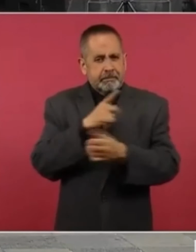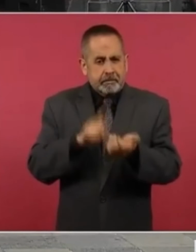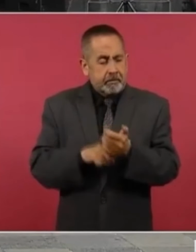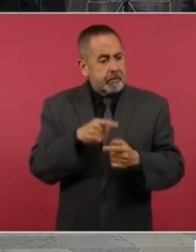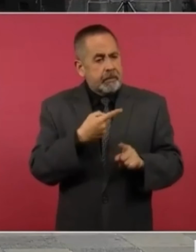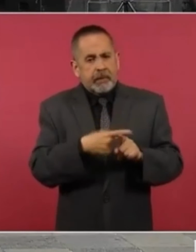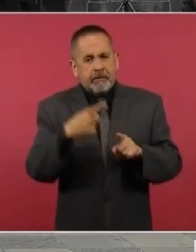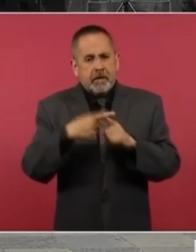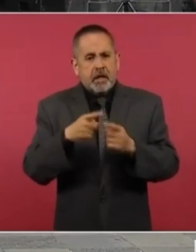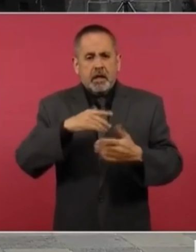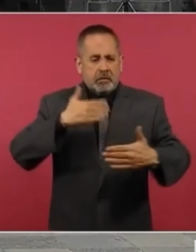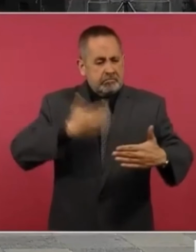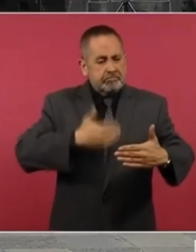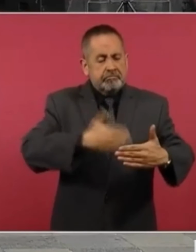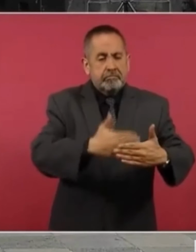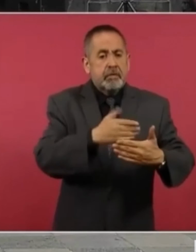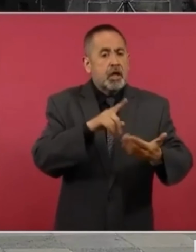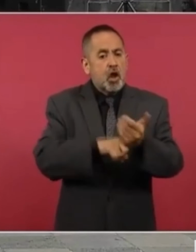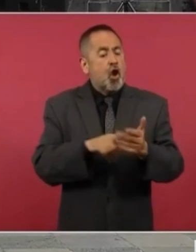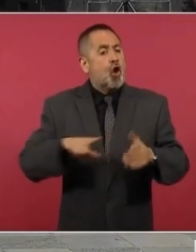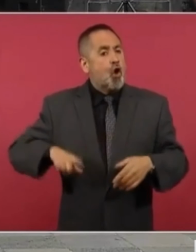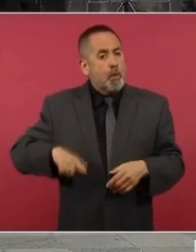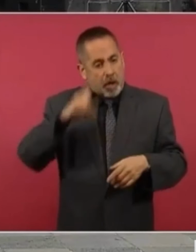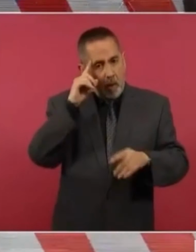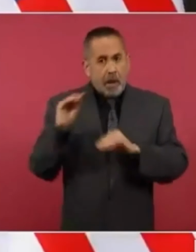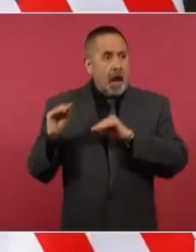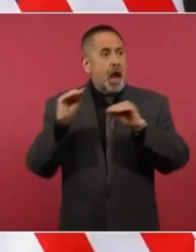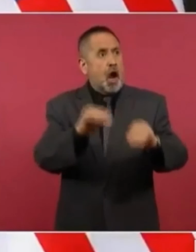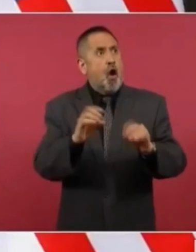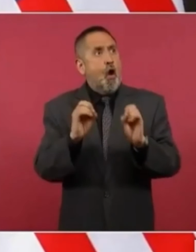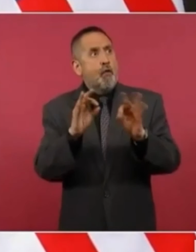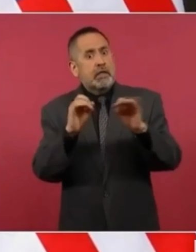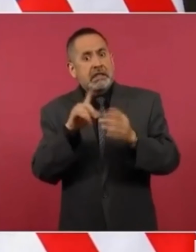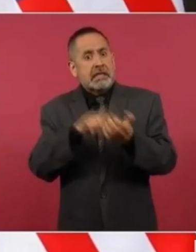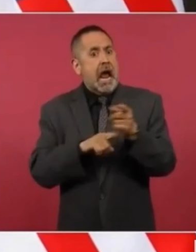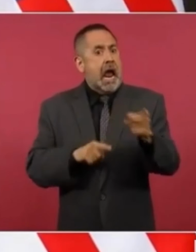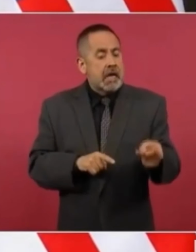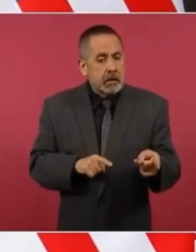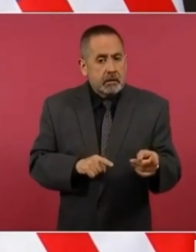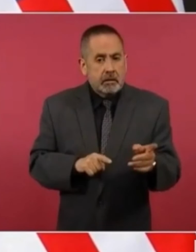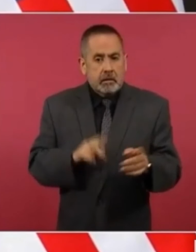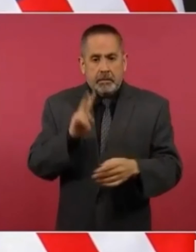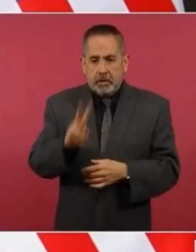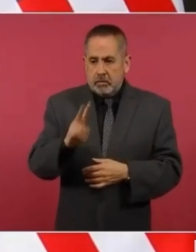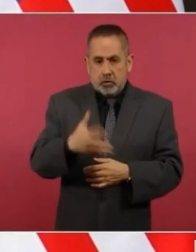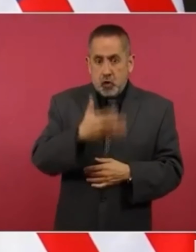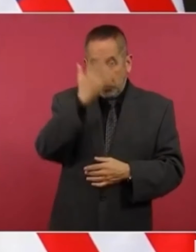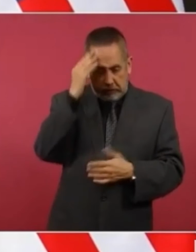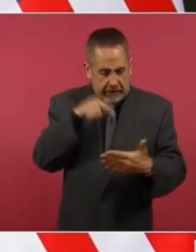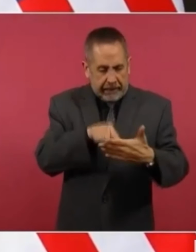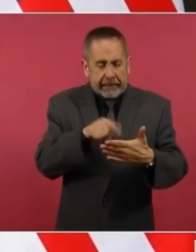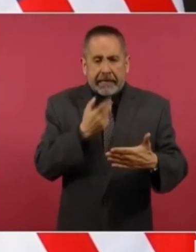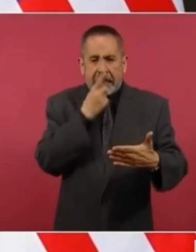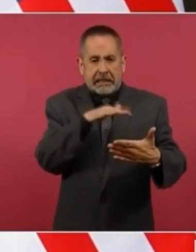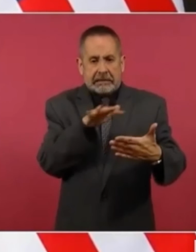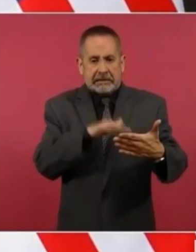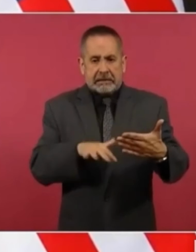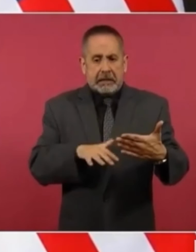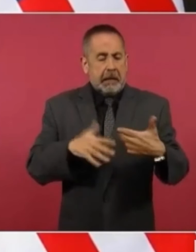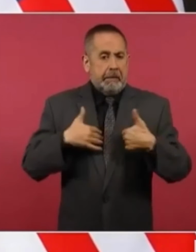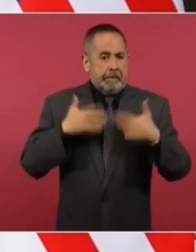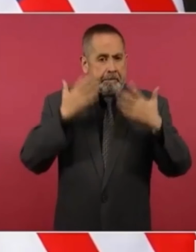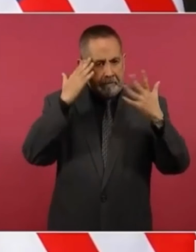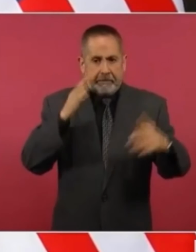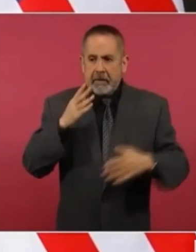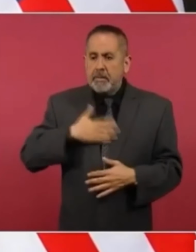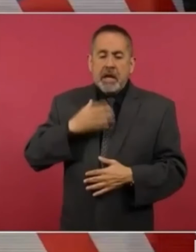hubiera registros del gobierno llevados a ese lugar, a esa oficina. Pero no sé qué contienen los documentos. Mis abogados no